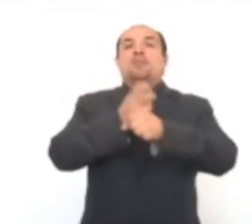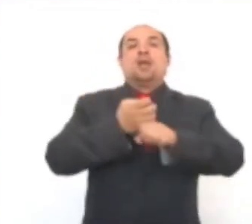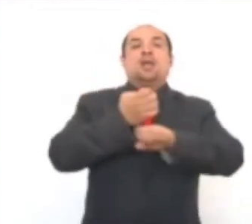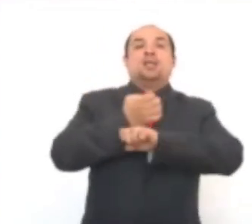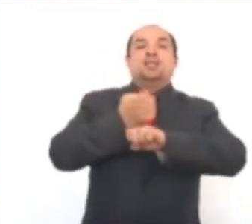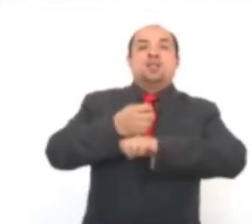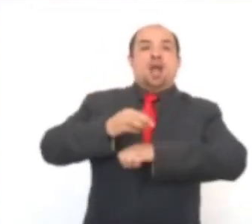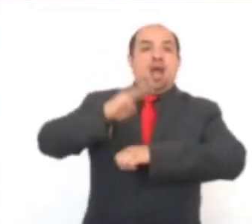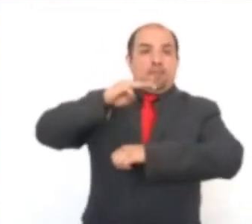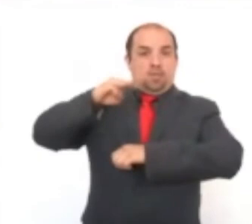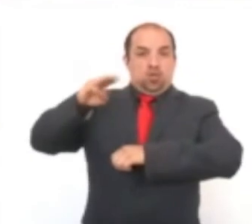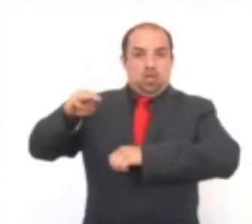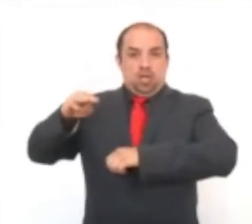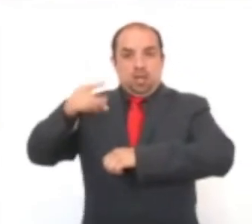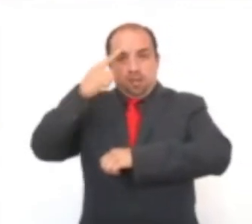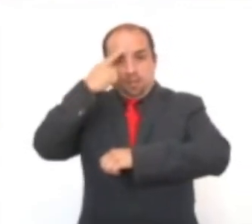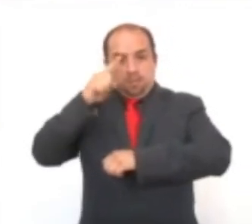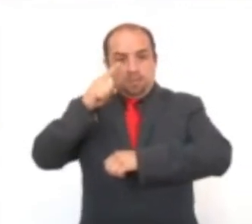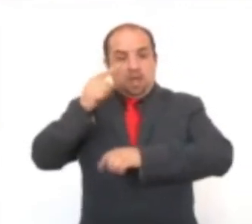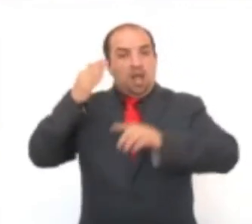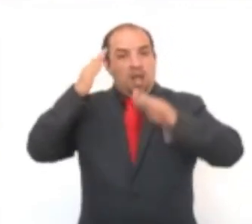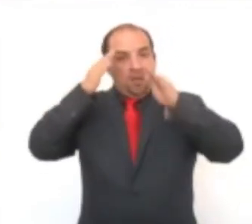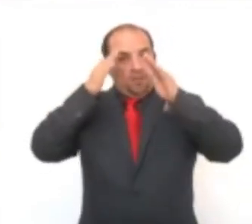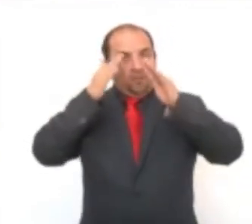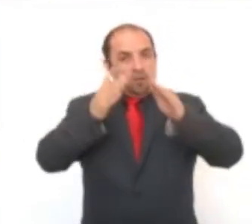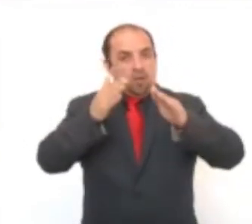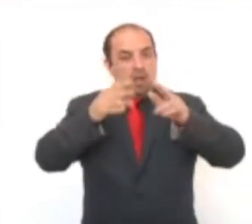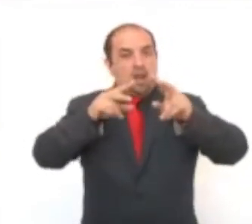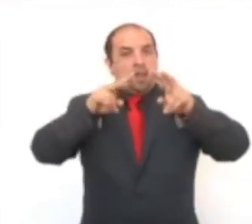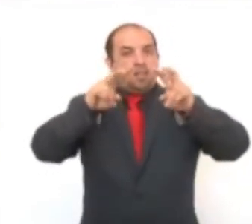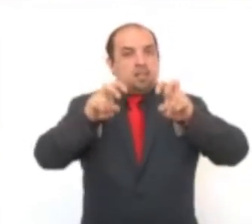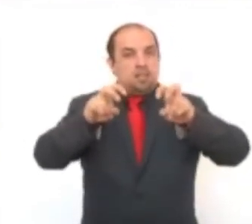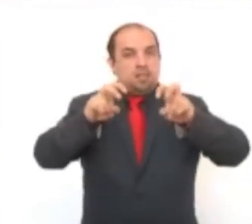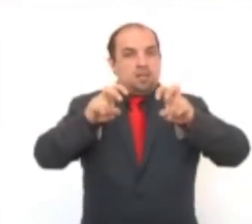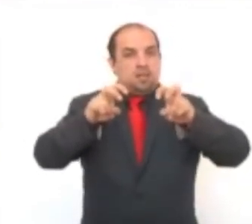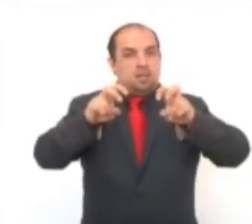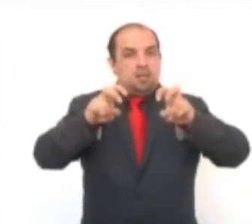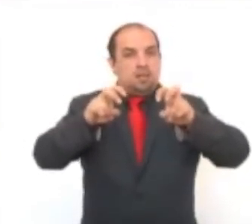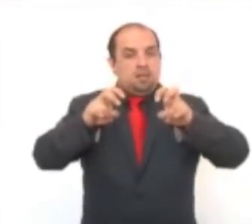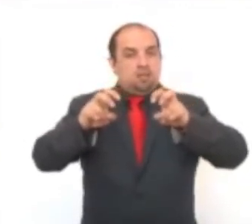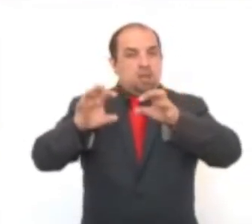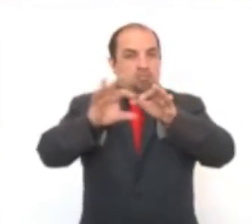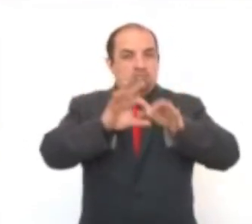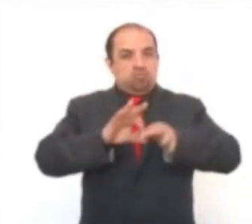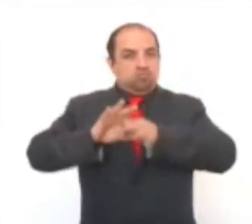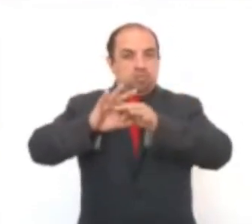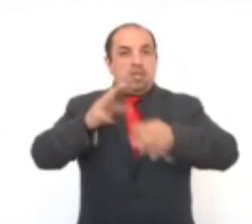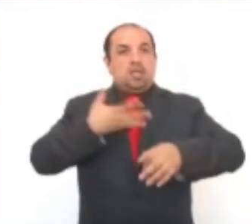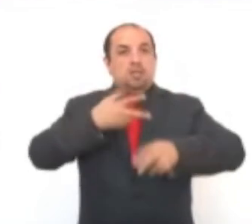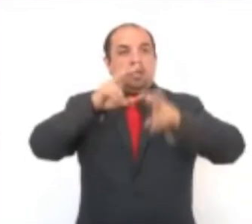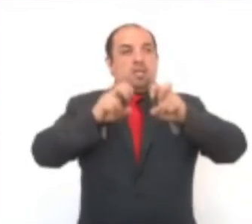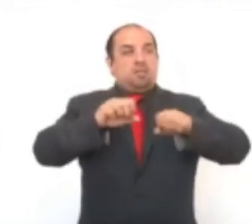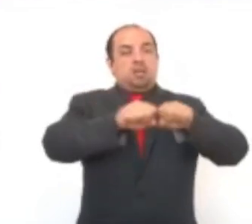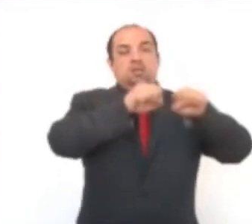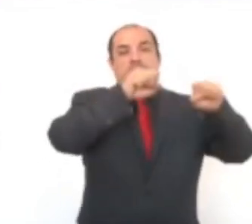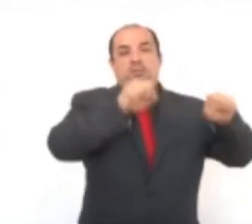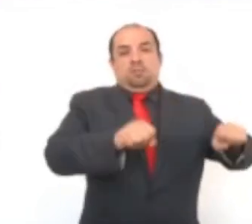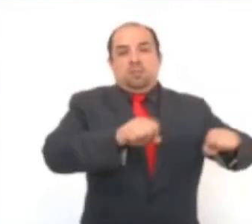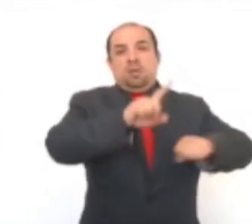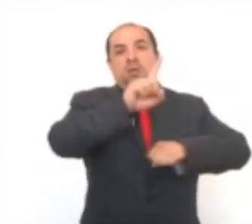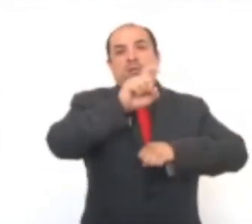al Estado de Michoacán para abordar el tema común que tenemos con el sistema